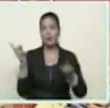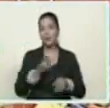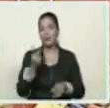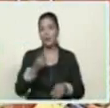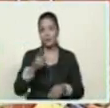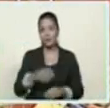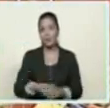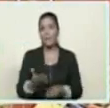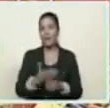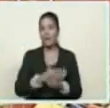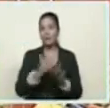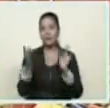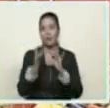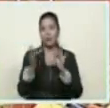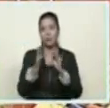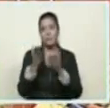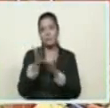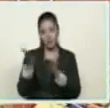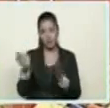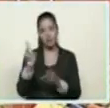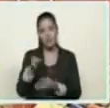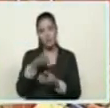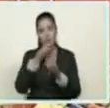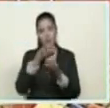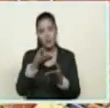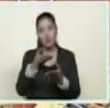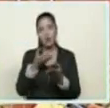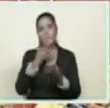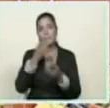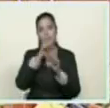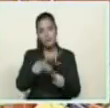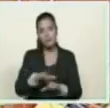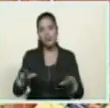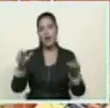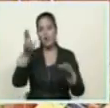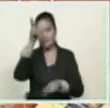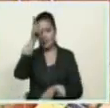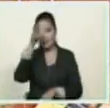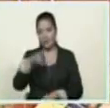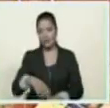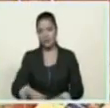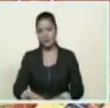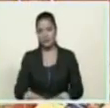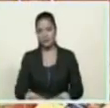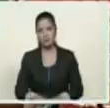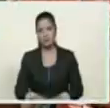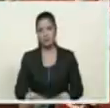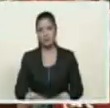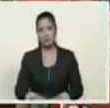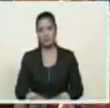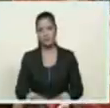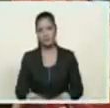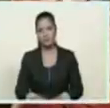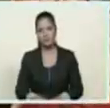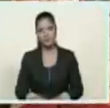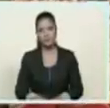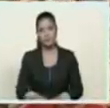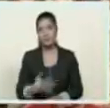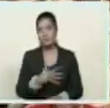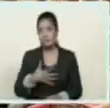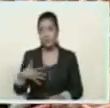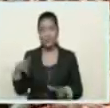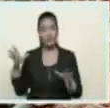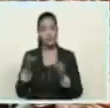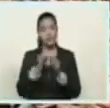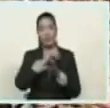antes de darle un base para que ellos dos en su mensaje de falcón quiero completar